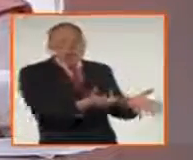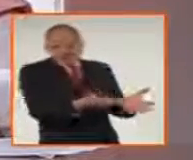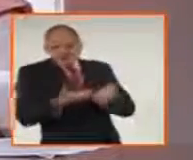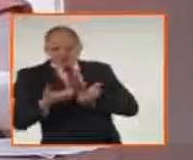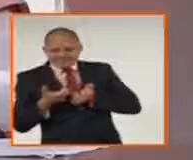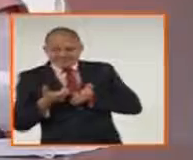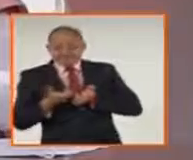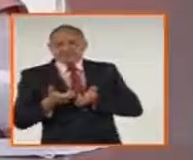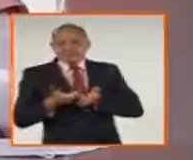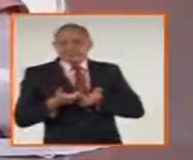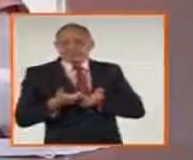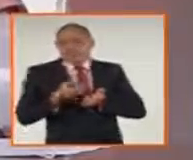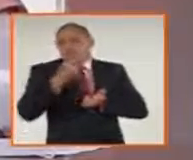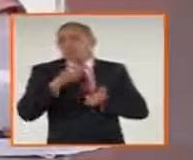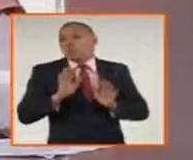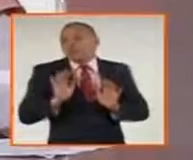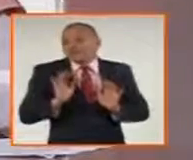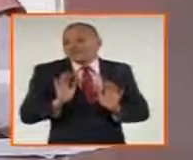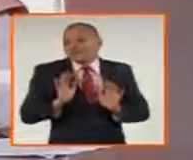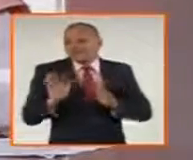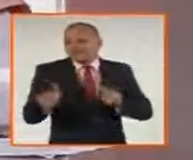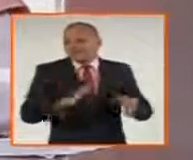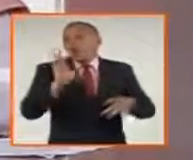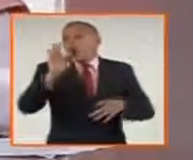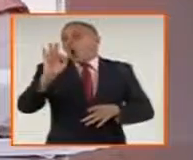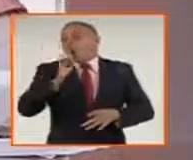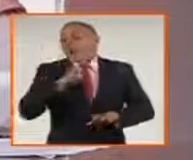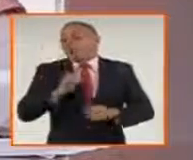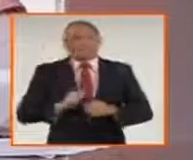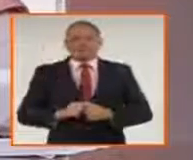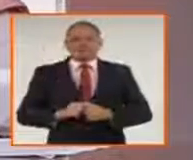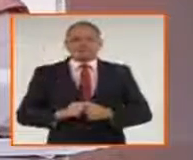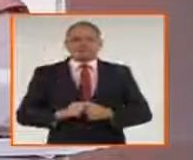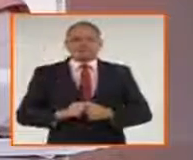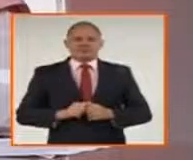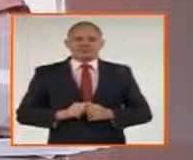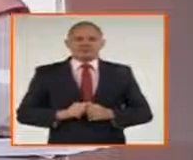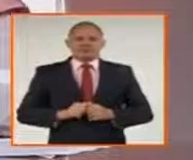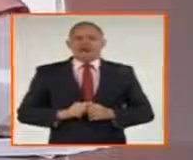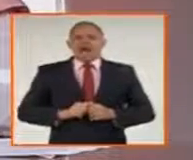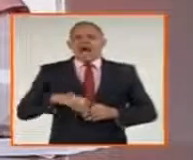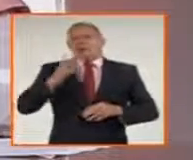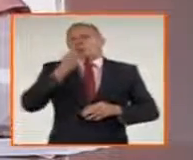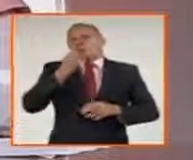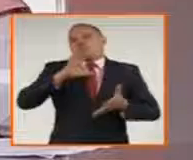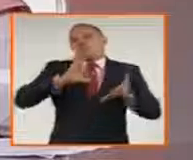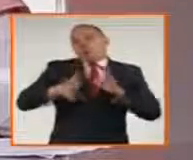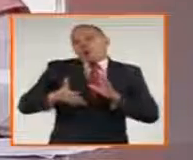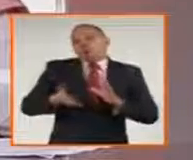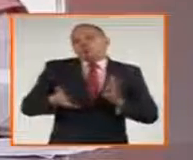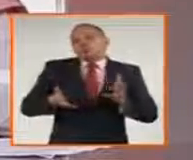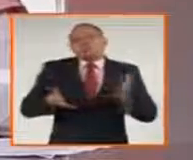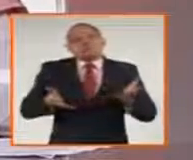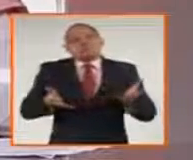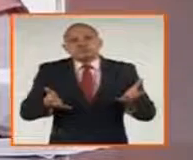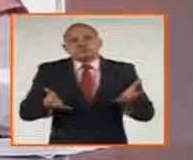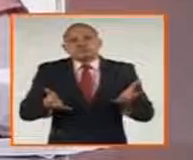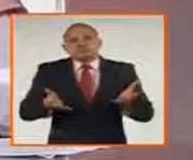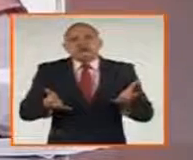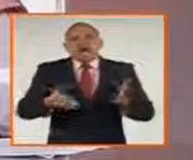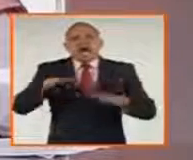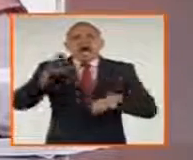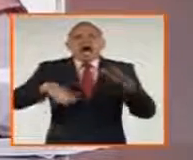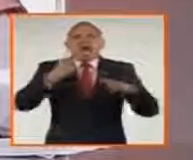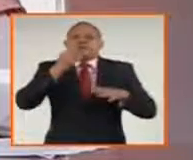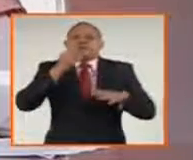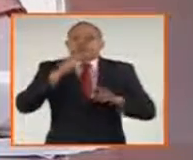se transforma radicalmente. Y también una filiación que se puede determinar por la